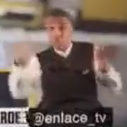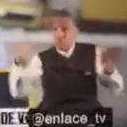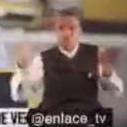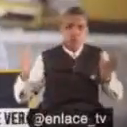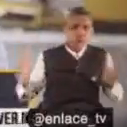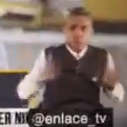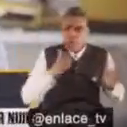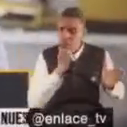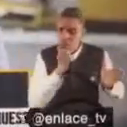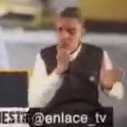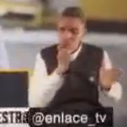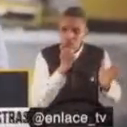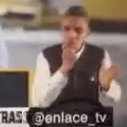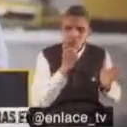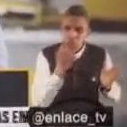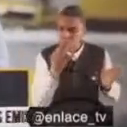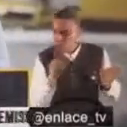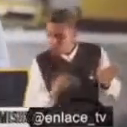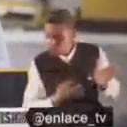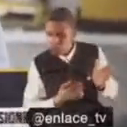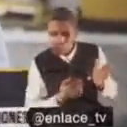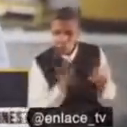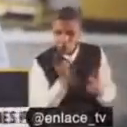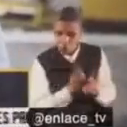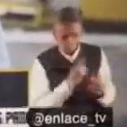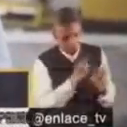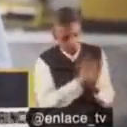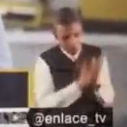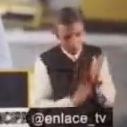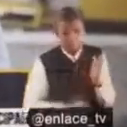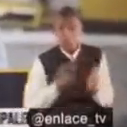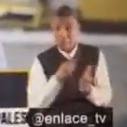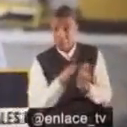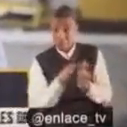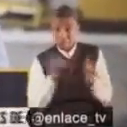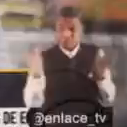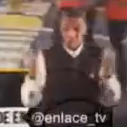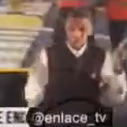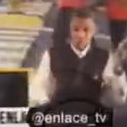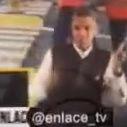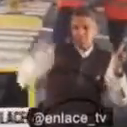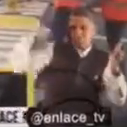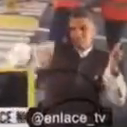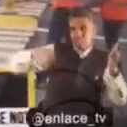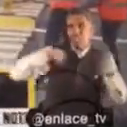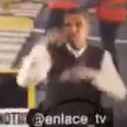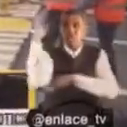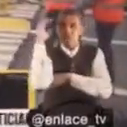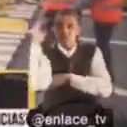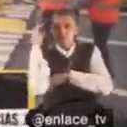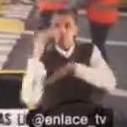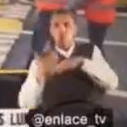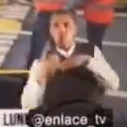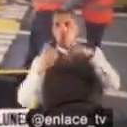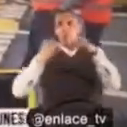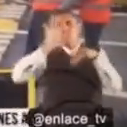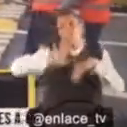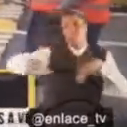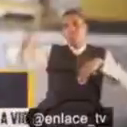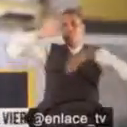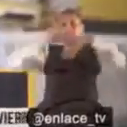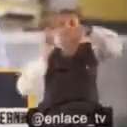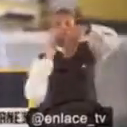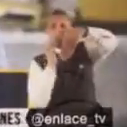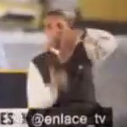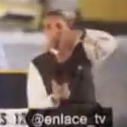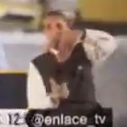nacionalizar la carga y llevársela a su lugar de producción. Se trata de carga de nafta proveniente de la costa Caribe.